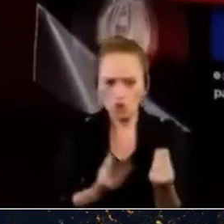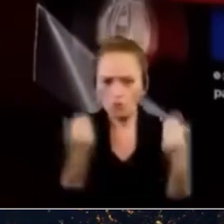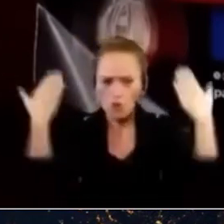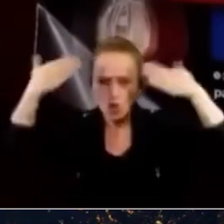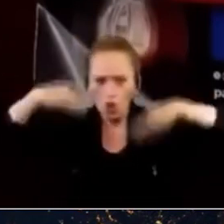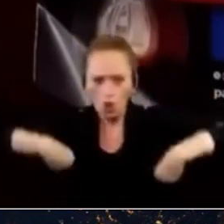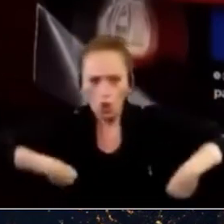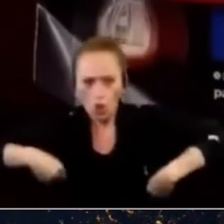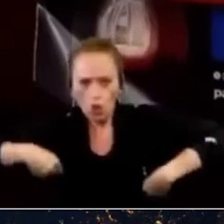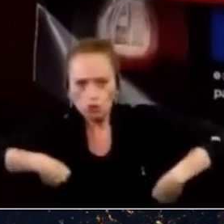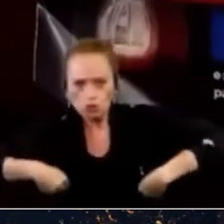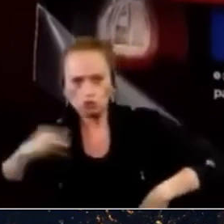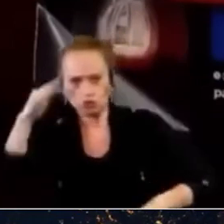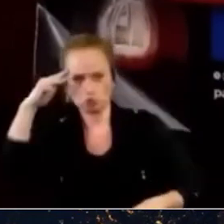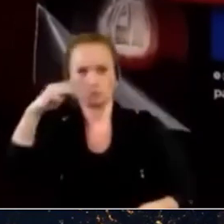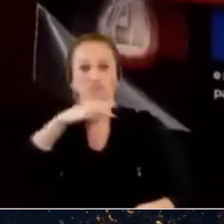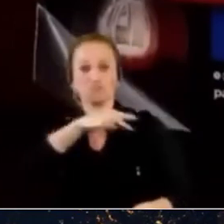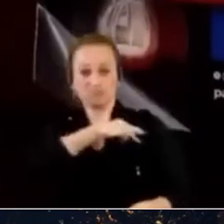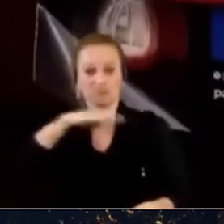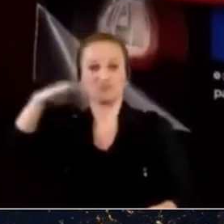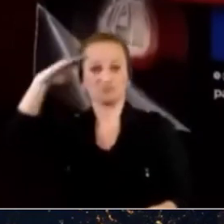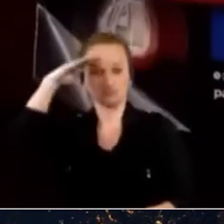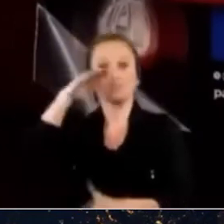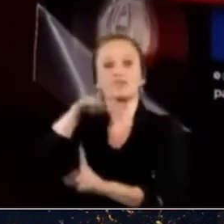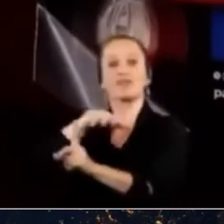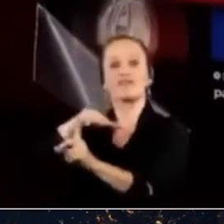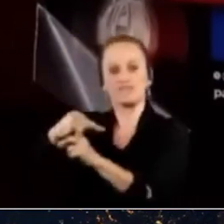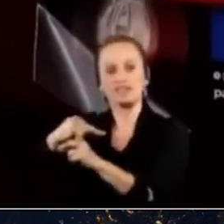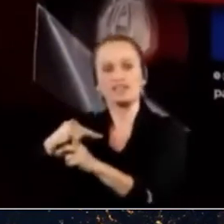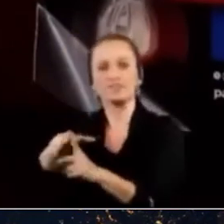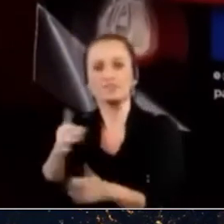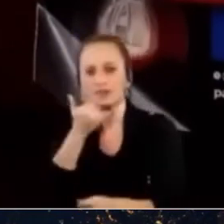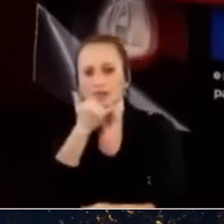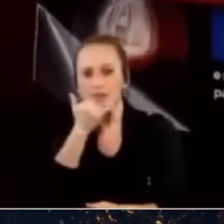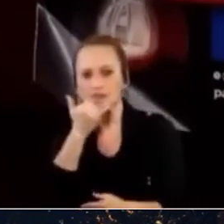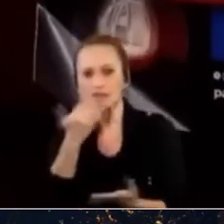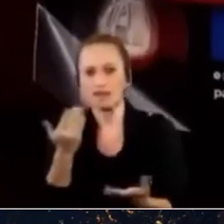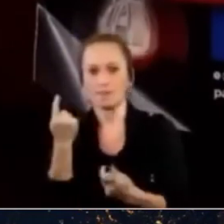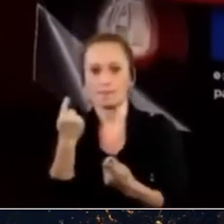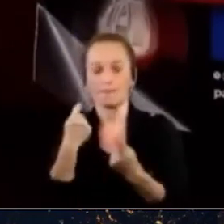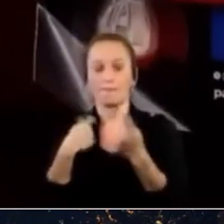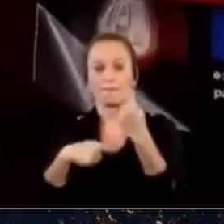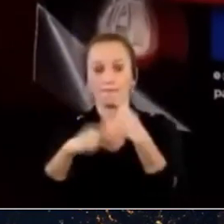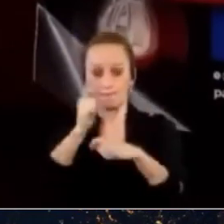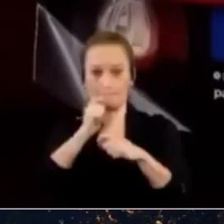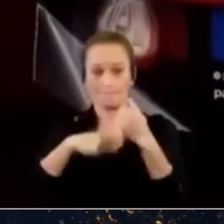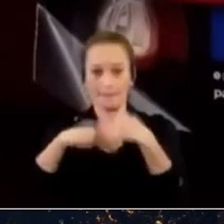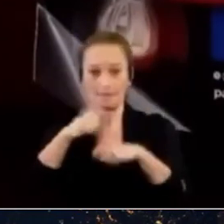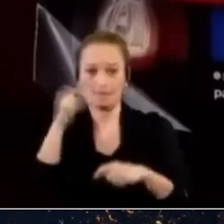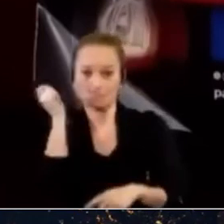Corrupción de la fuerza pública, porque termina corrompida por la capacidad de compra del narcotráfico.